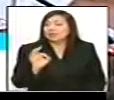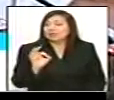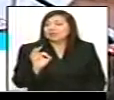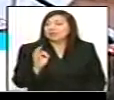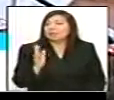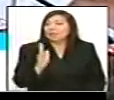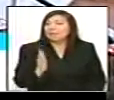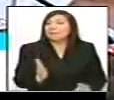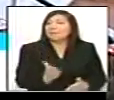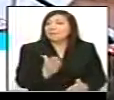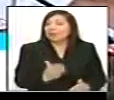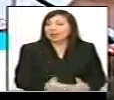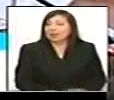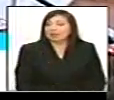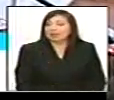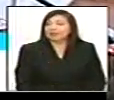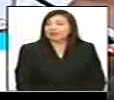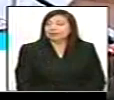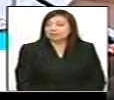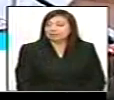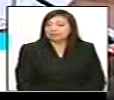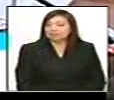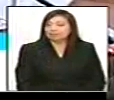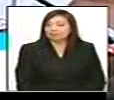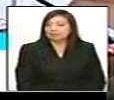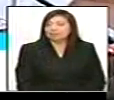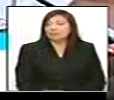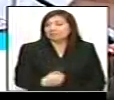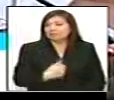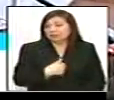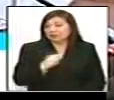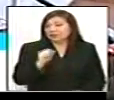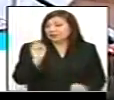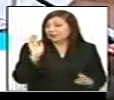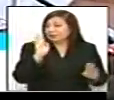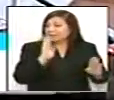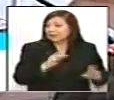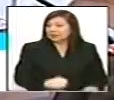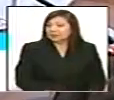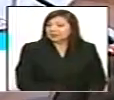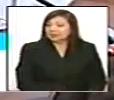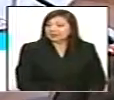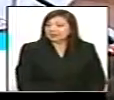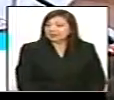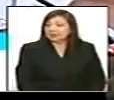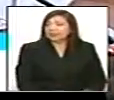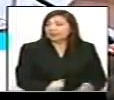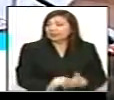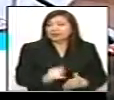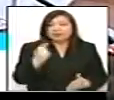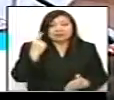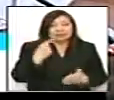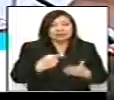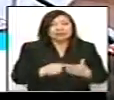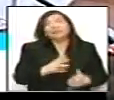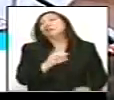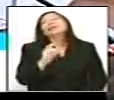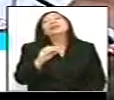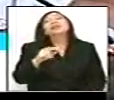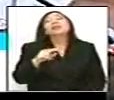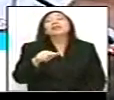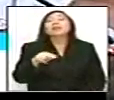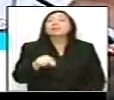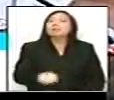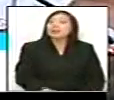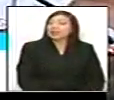el problema. Para culminar, a mí me preocupa de que se vaya a pensar en INGEMET o en el